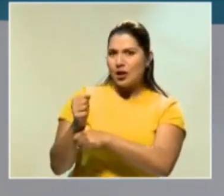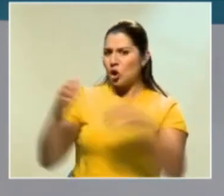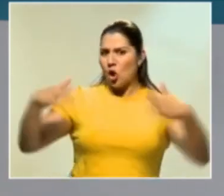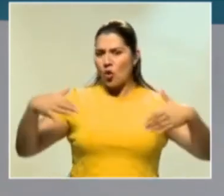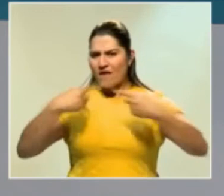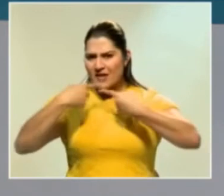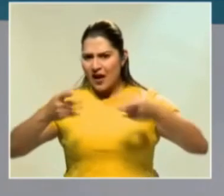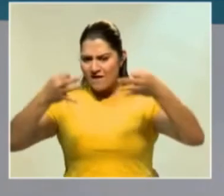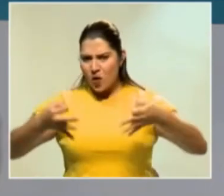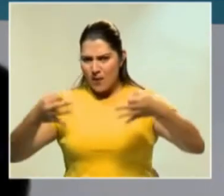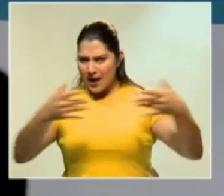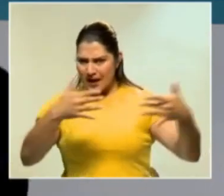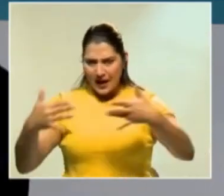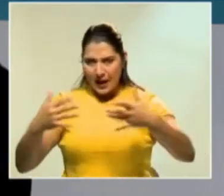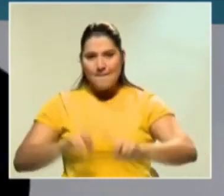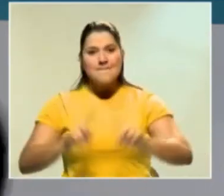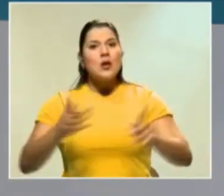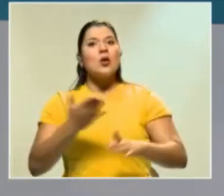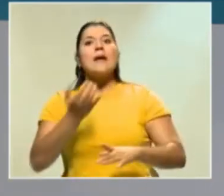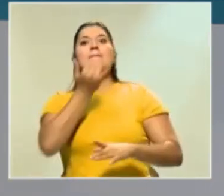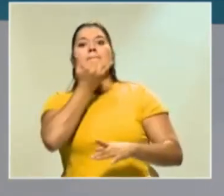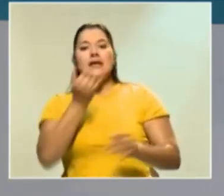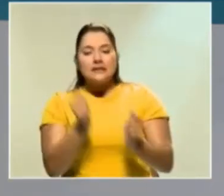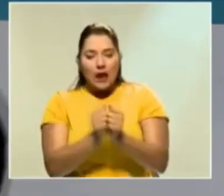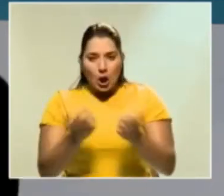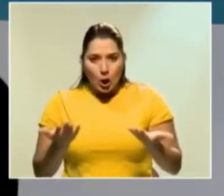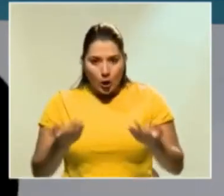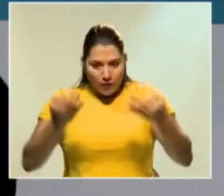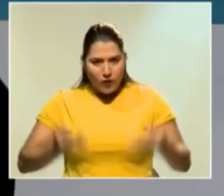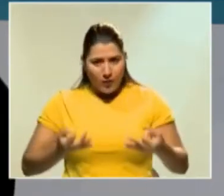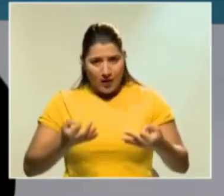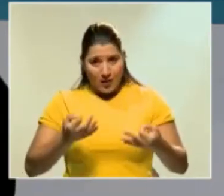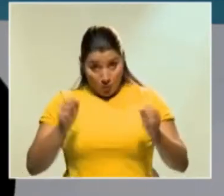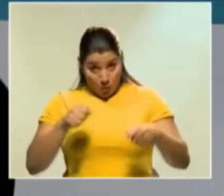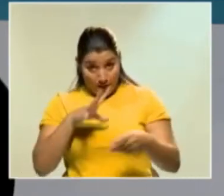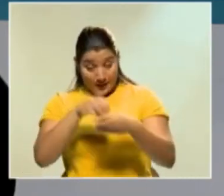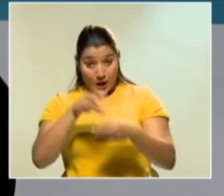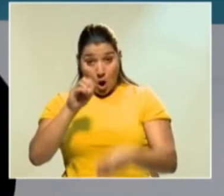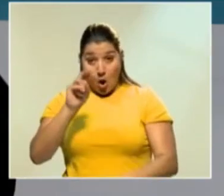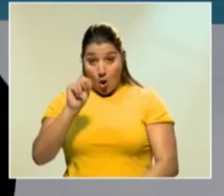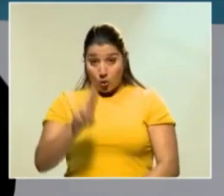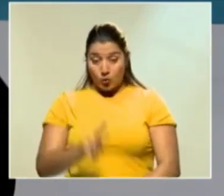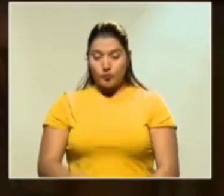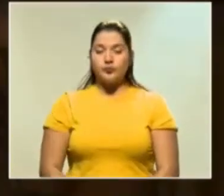hacerlo, pero ¿qué ocurre con el campo de la diplomacia? ¿Debe intervenir la ONU?